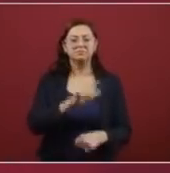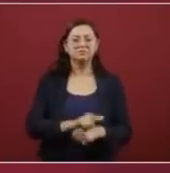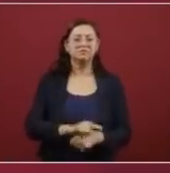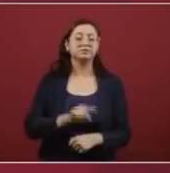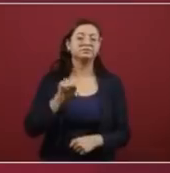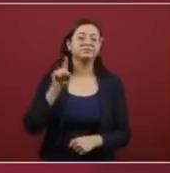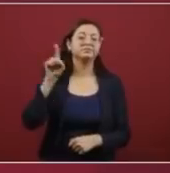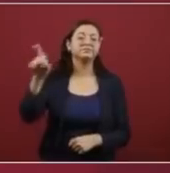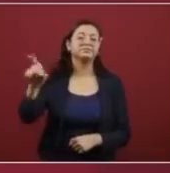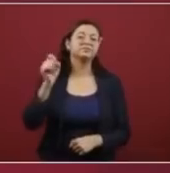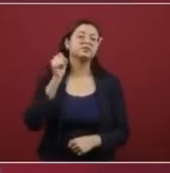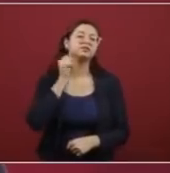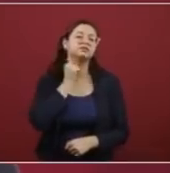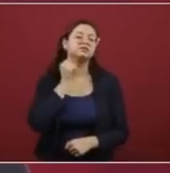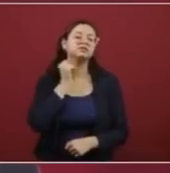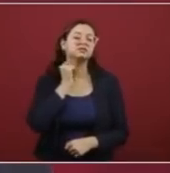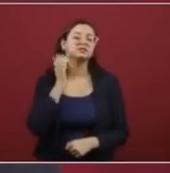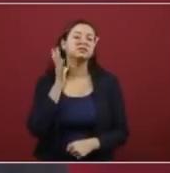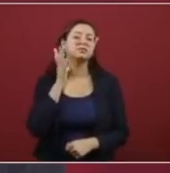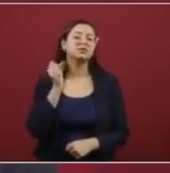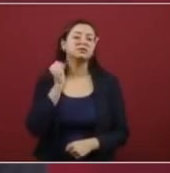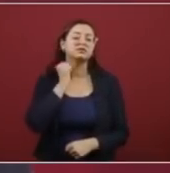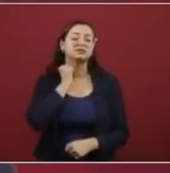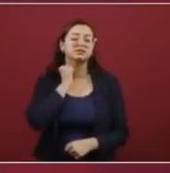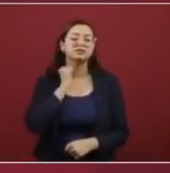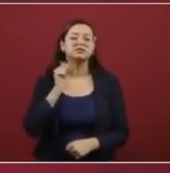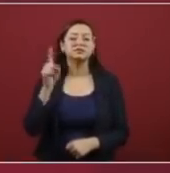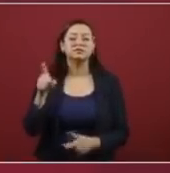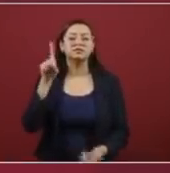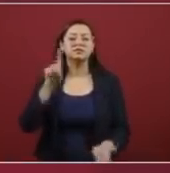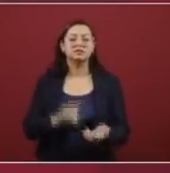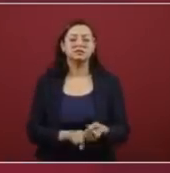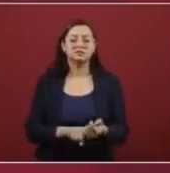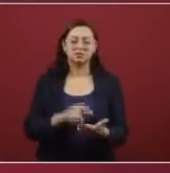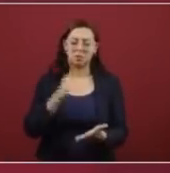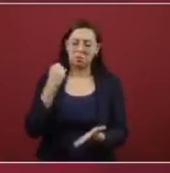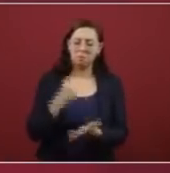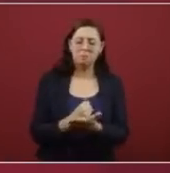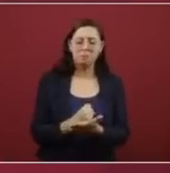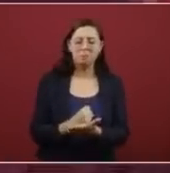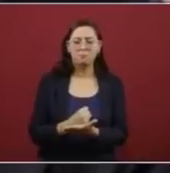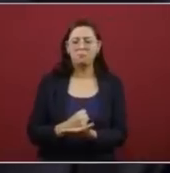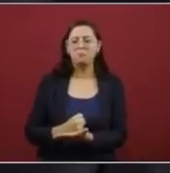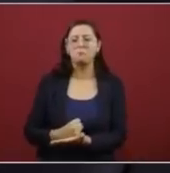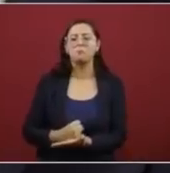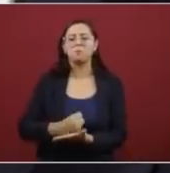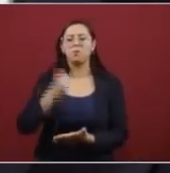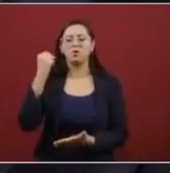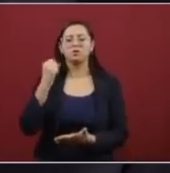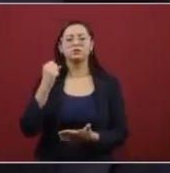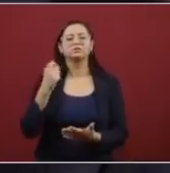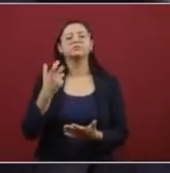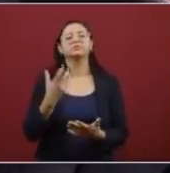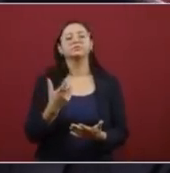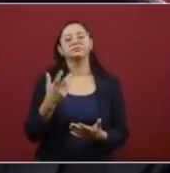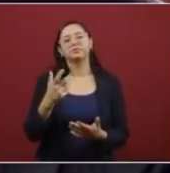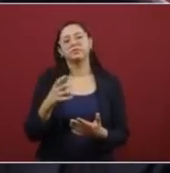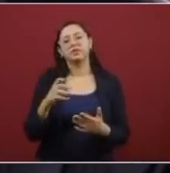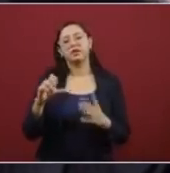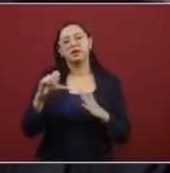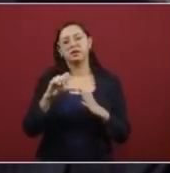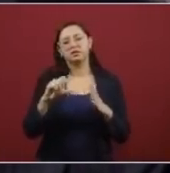República se aprobó una reforma al artículo